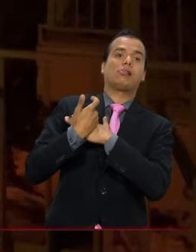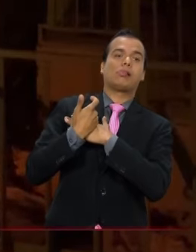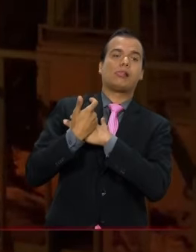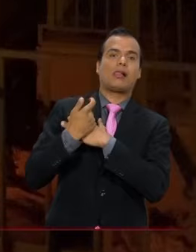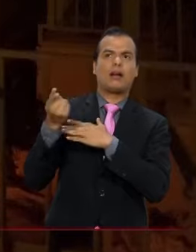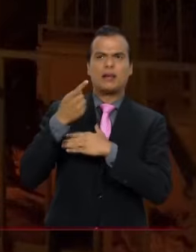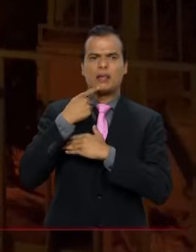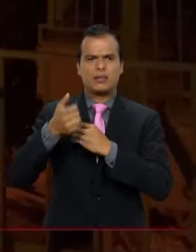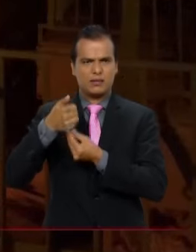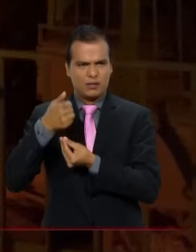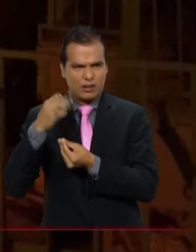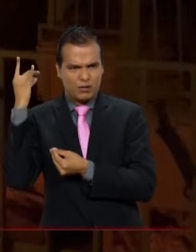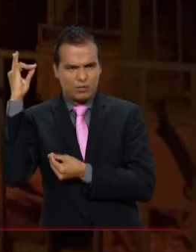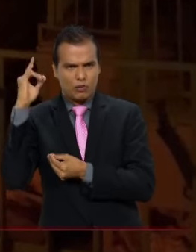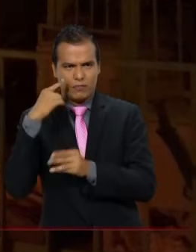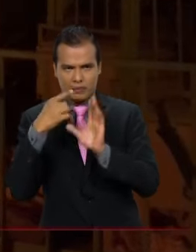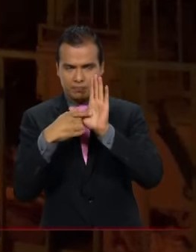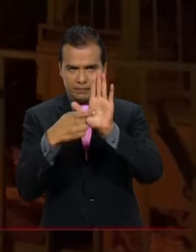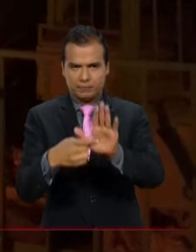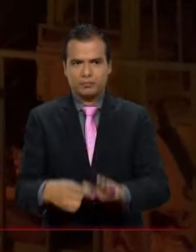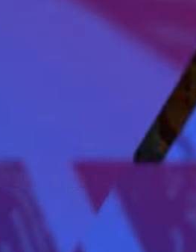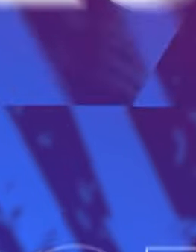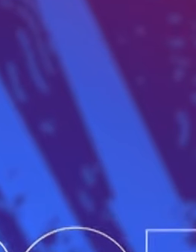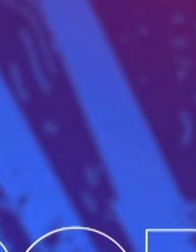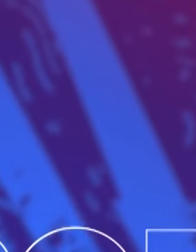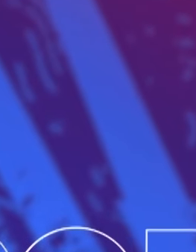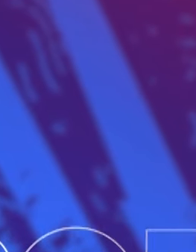los entrenamientos de la Selección Colombia.